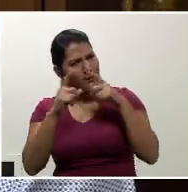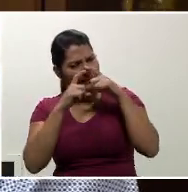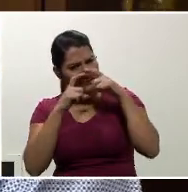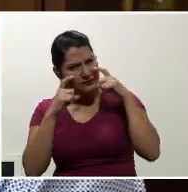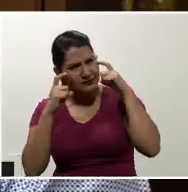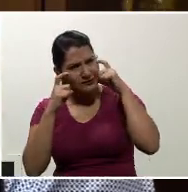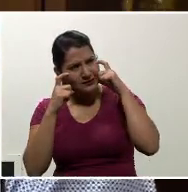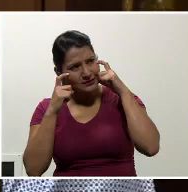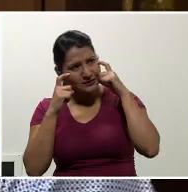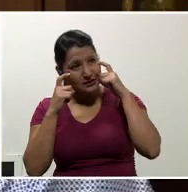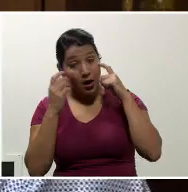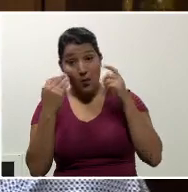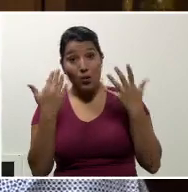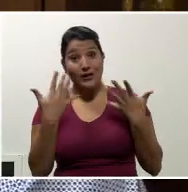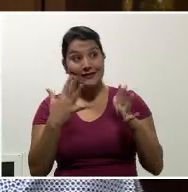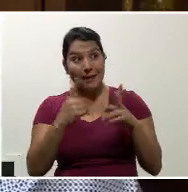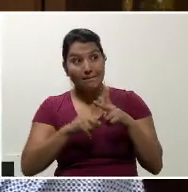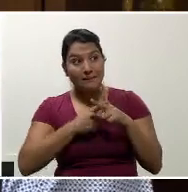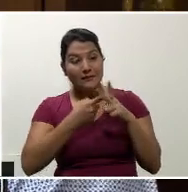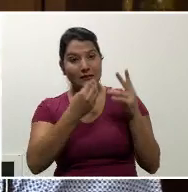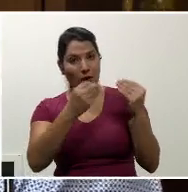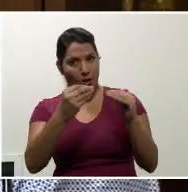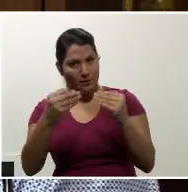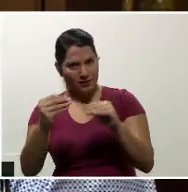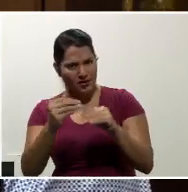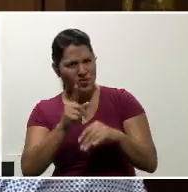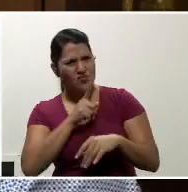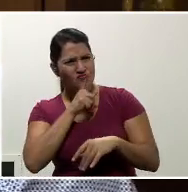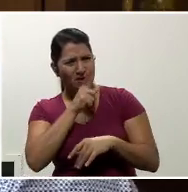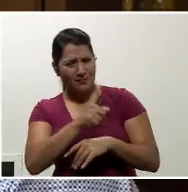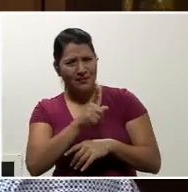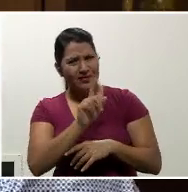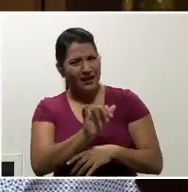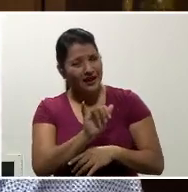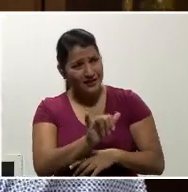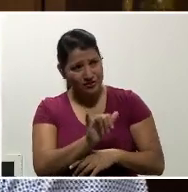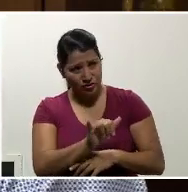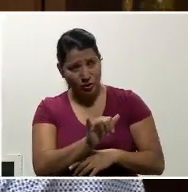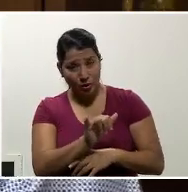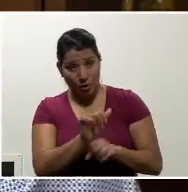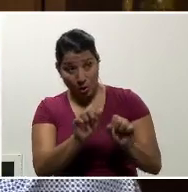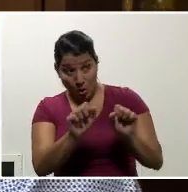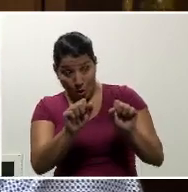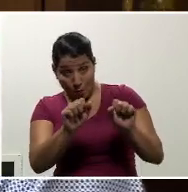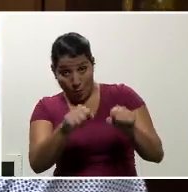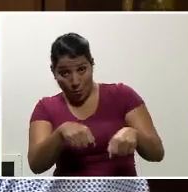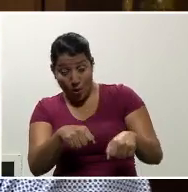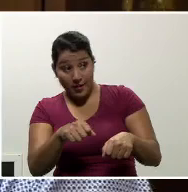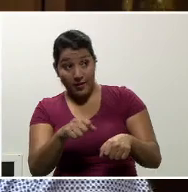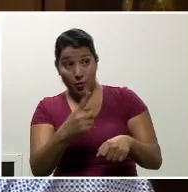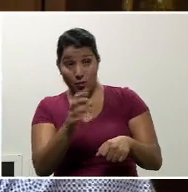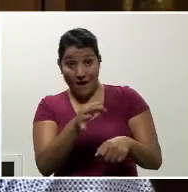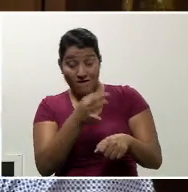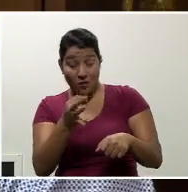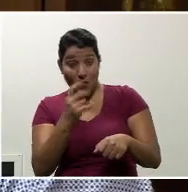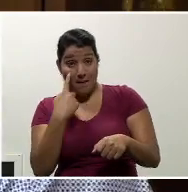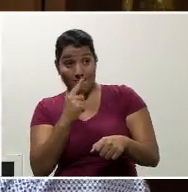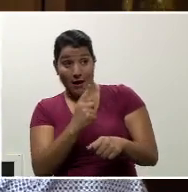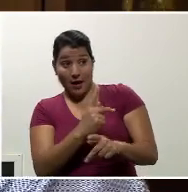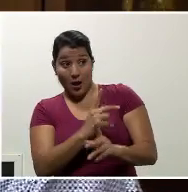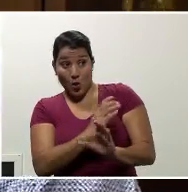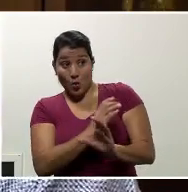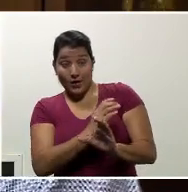demás que ya en los mercados se empiezan a mover. ¿Realmente eso podría estar siendo un tipo de prevención para lo que puede ser la llegada del